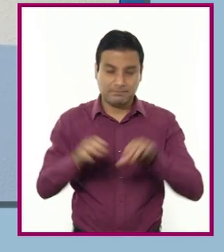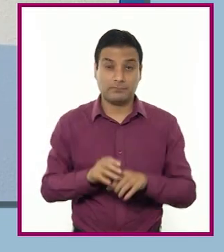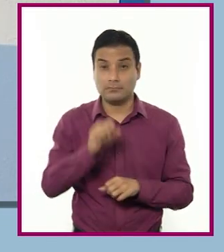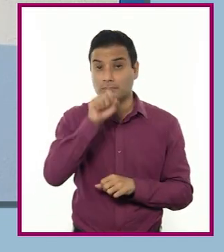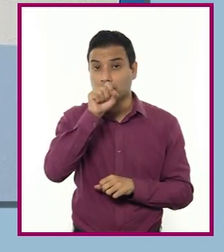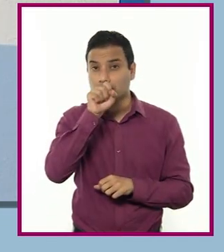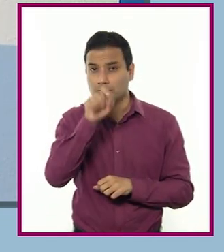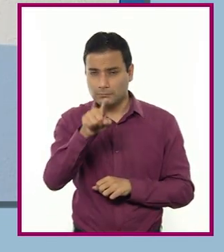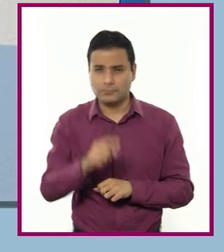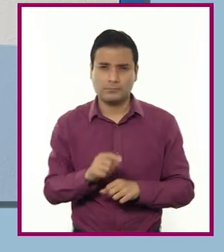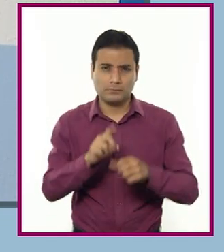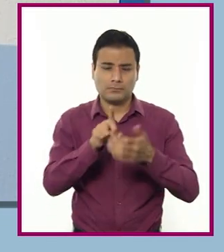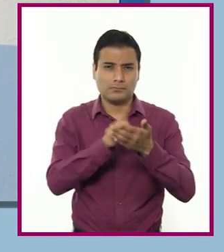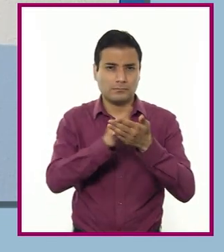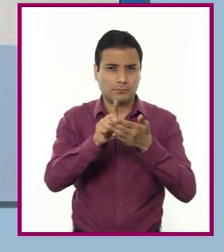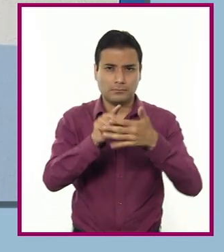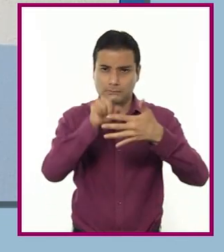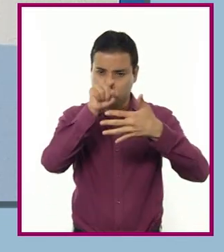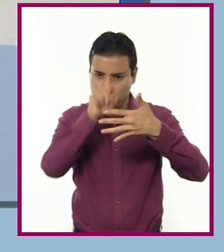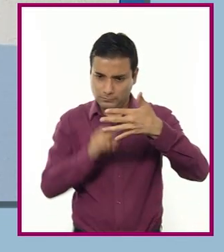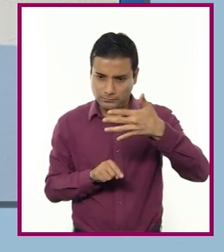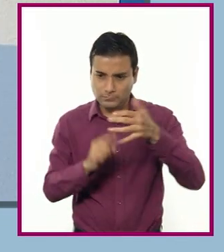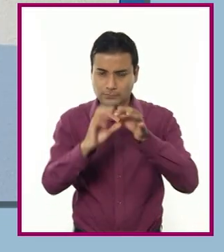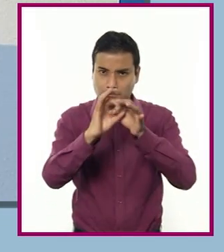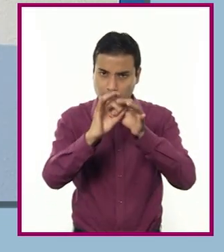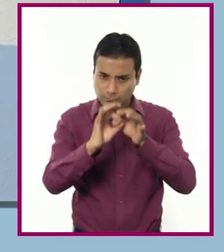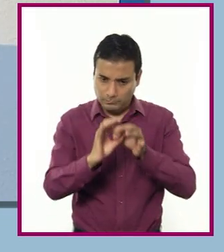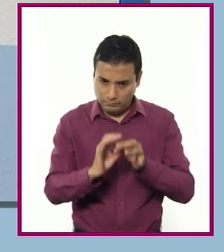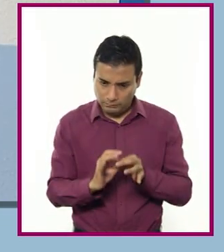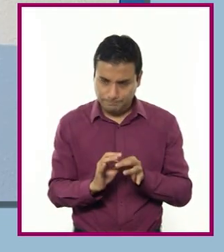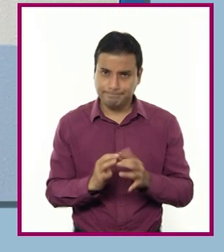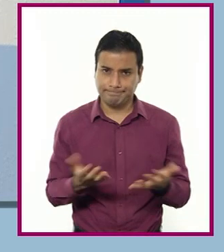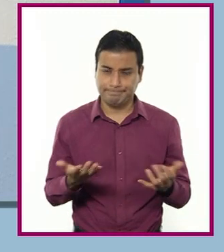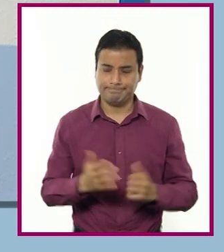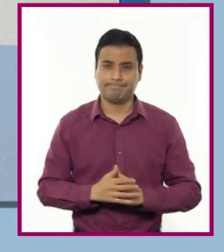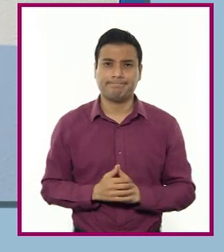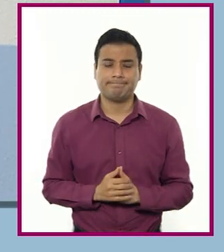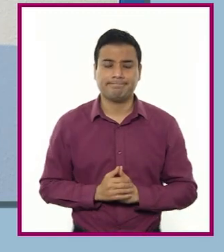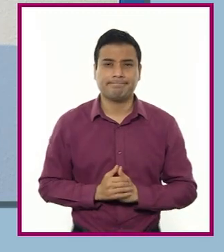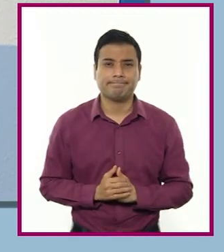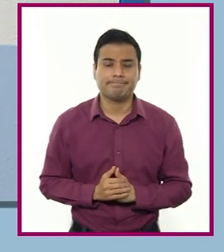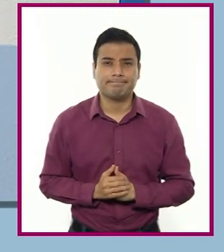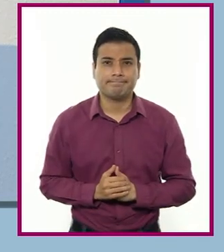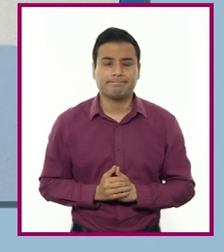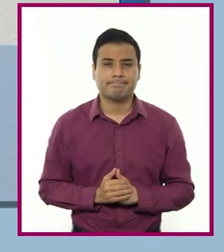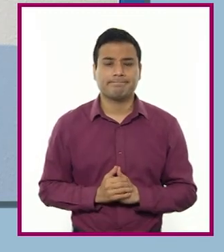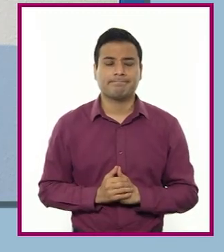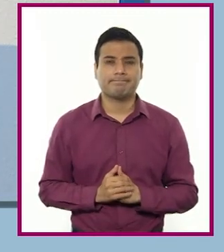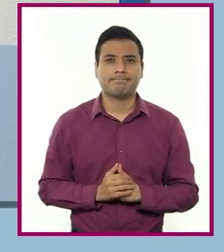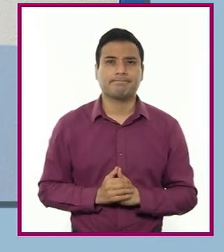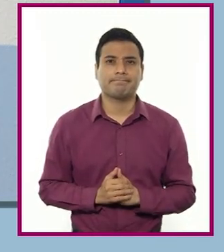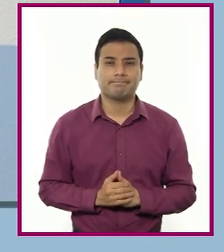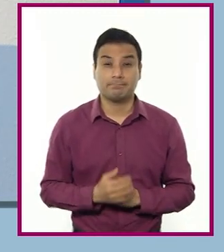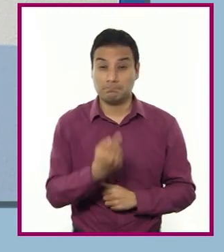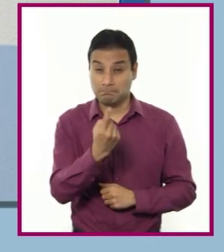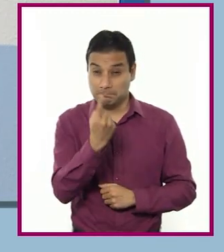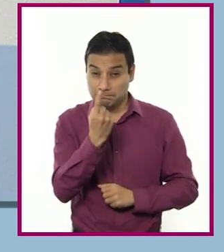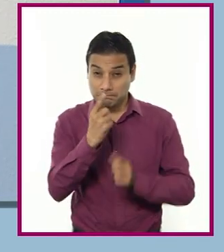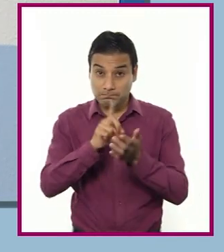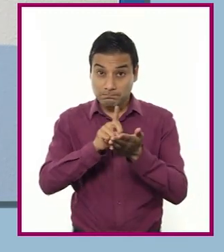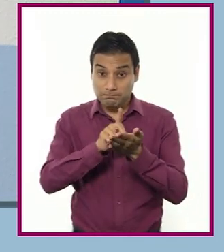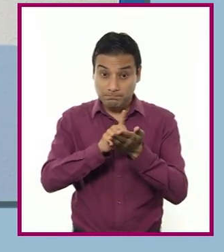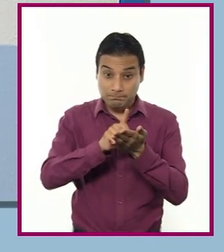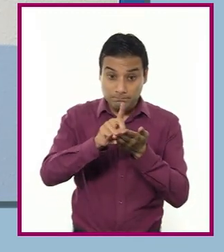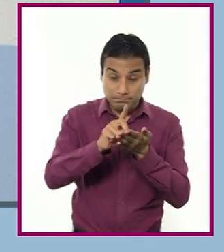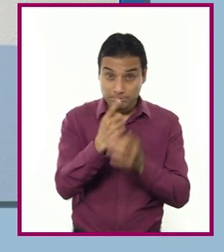son interdependientes, en tanto se encuentran relacionados, de tal modo que la satisfacción de un derecho no